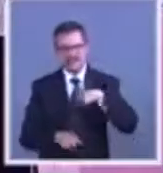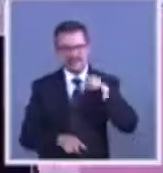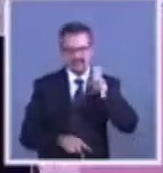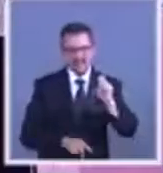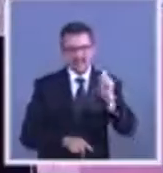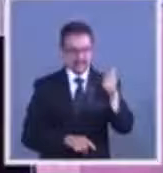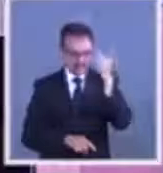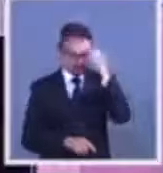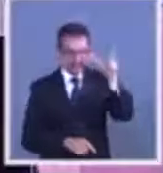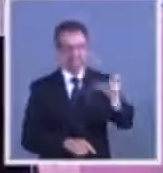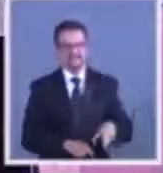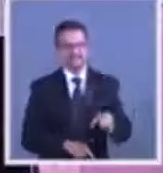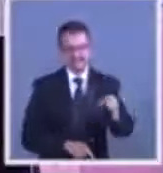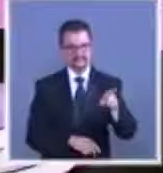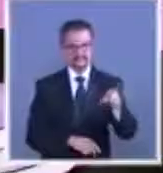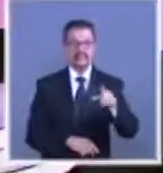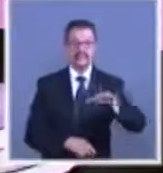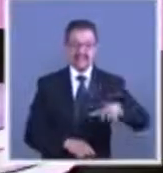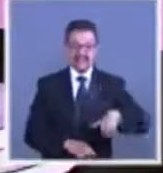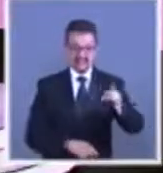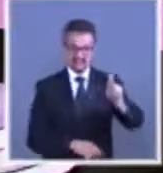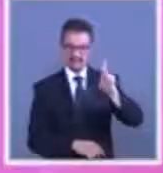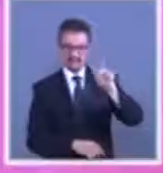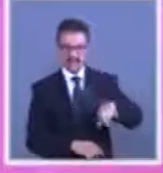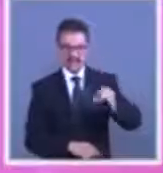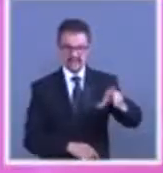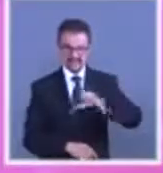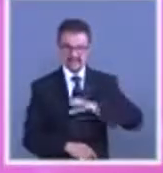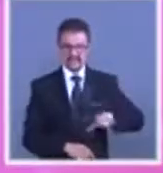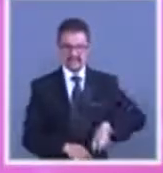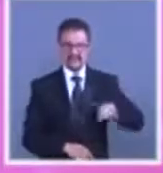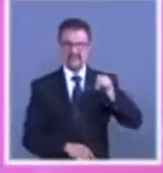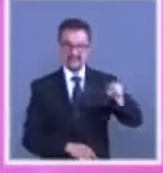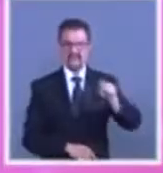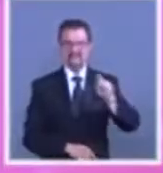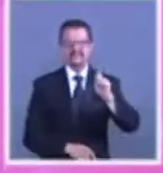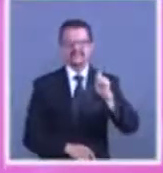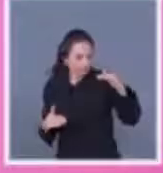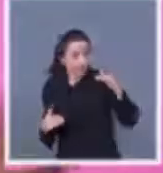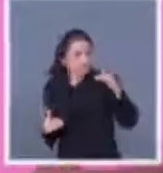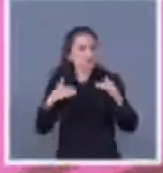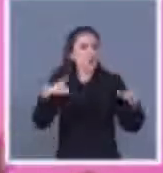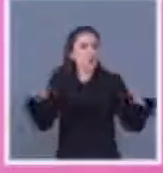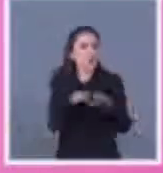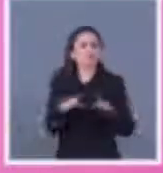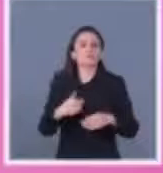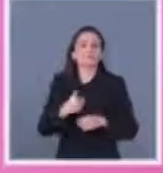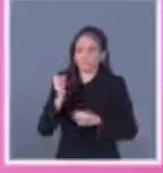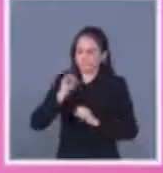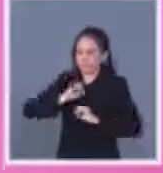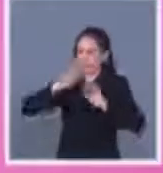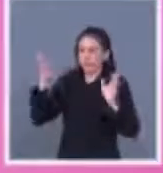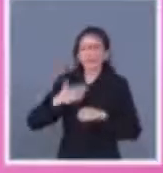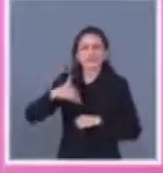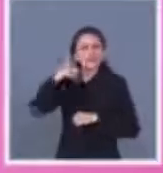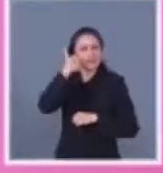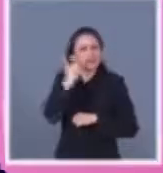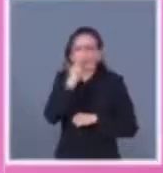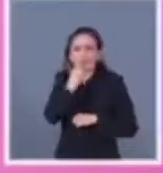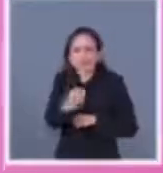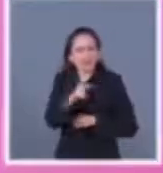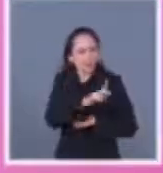es una fichita el señor Enrique Cárdenas. Es un candidato flojo que no hizo campaña. Que no importe dónde la cigüeña te